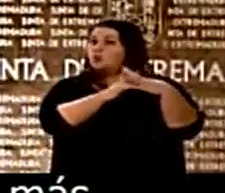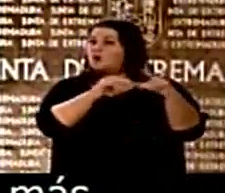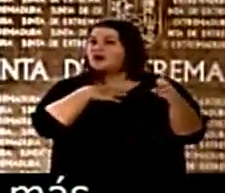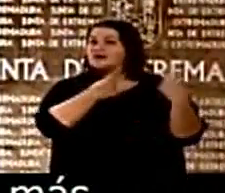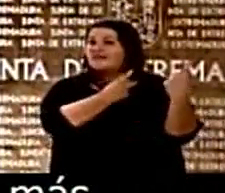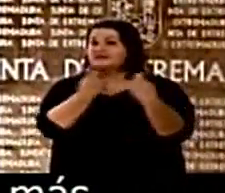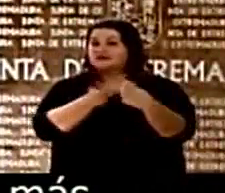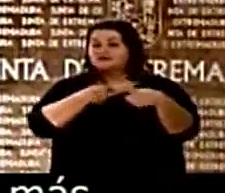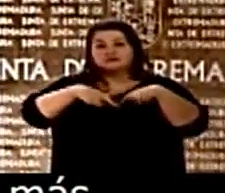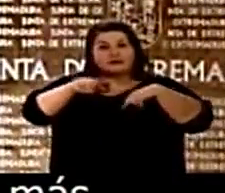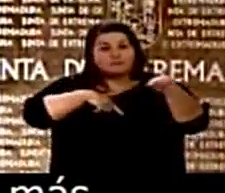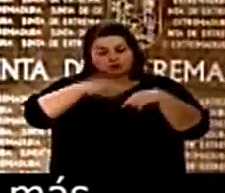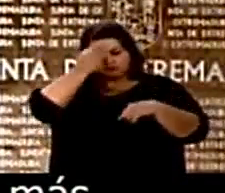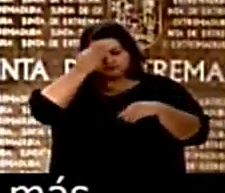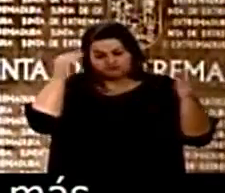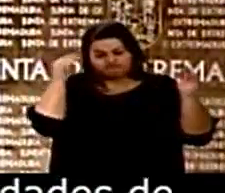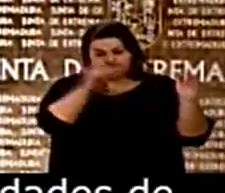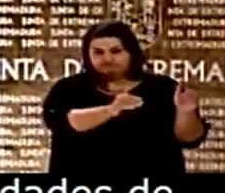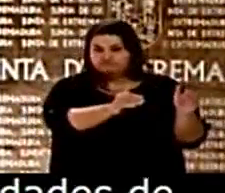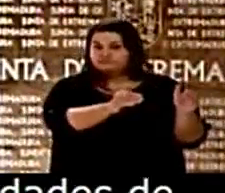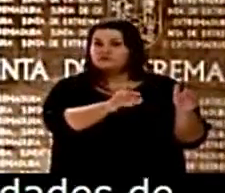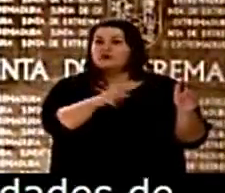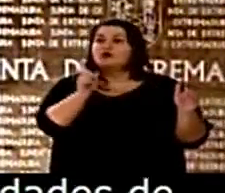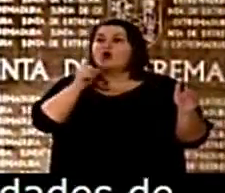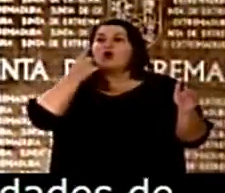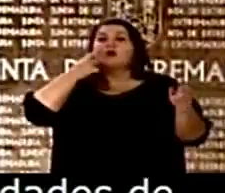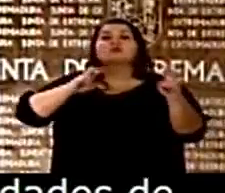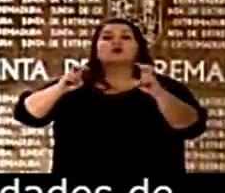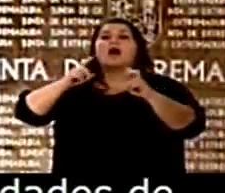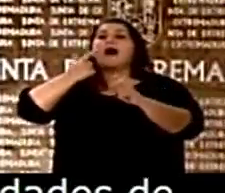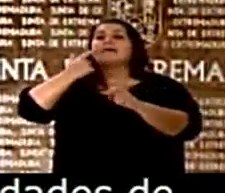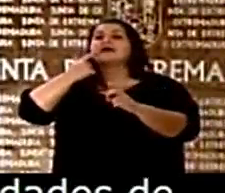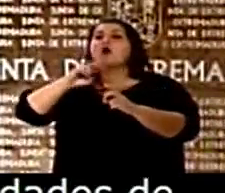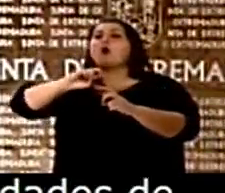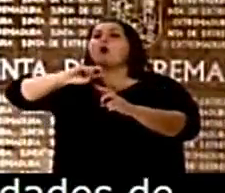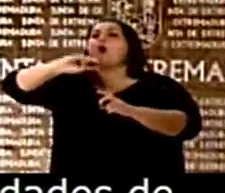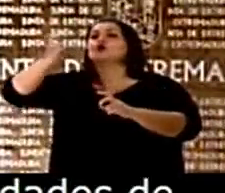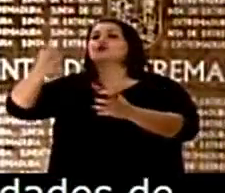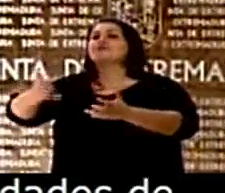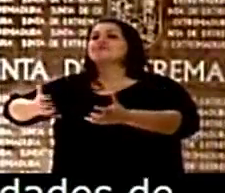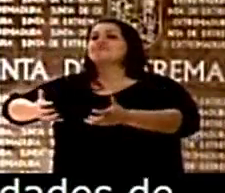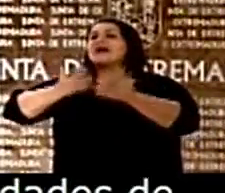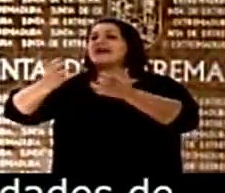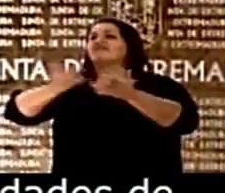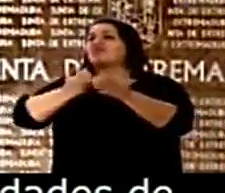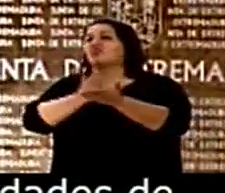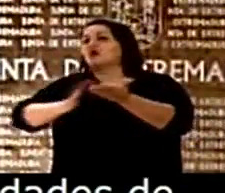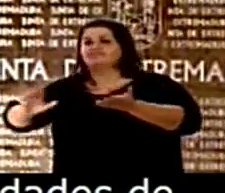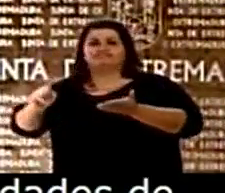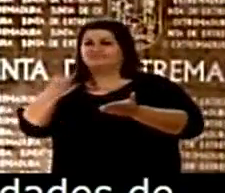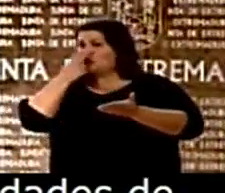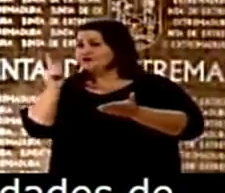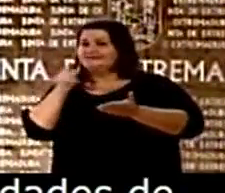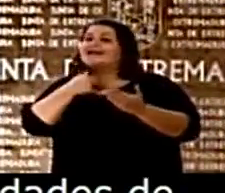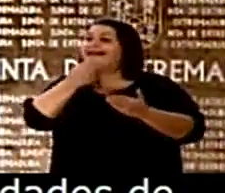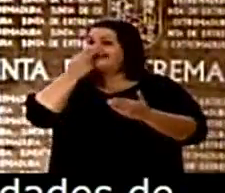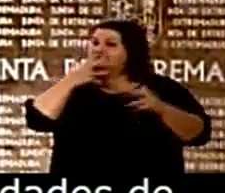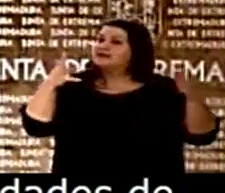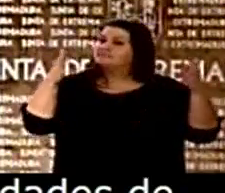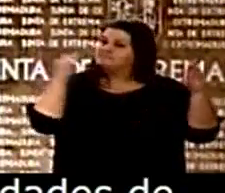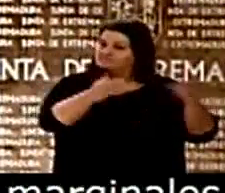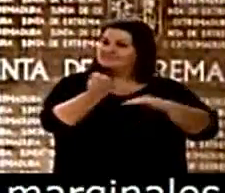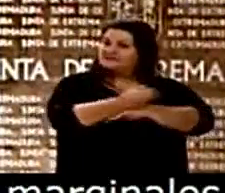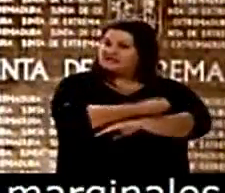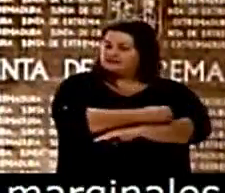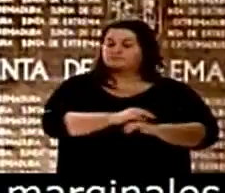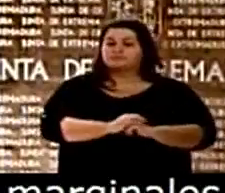necesidades del transporte que no en buscar otros rendimientos marginales. En concreto, lo que